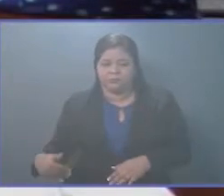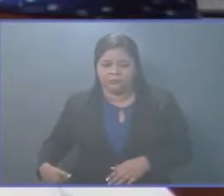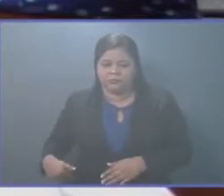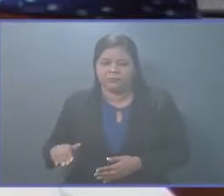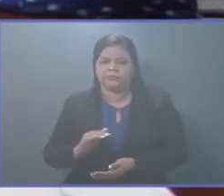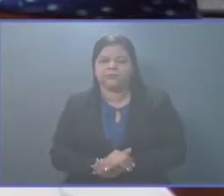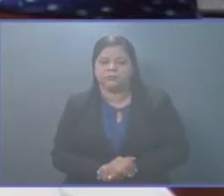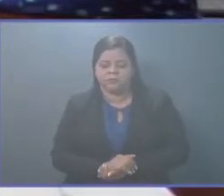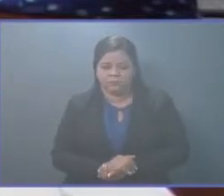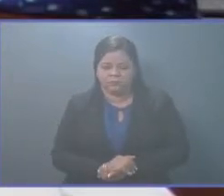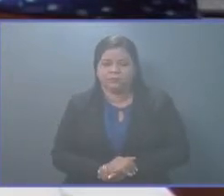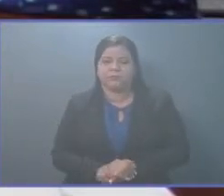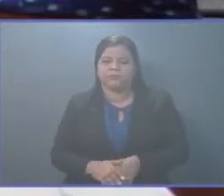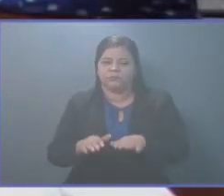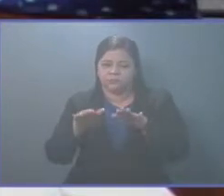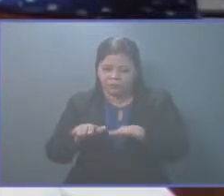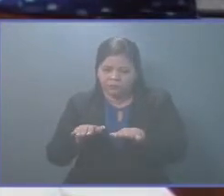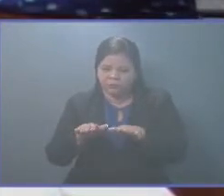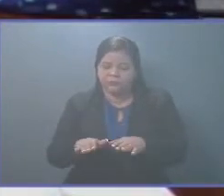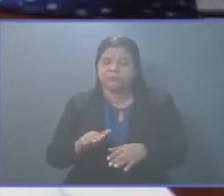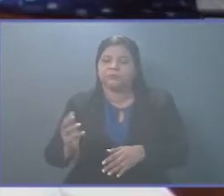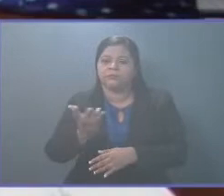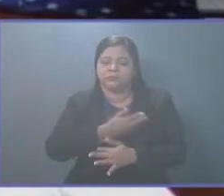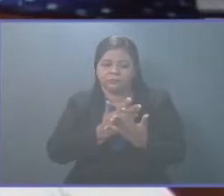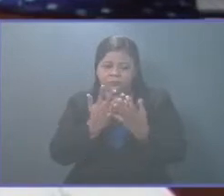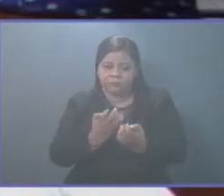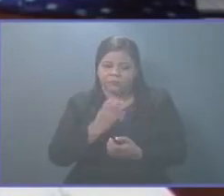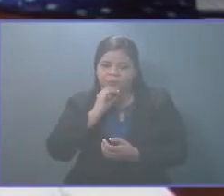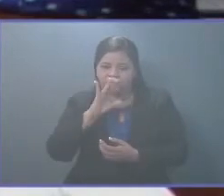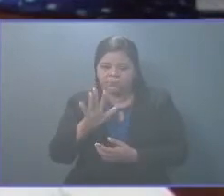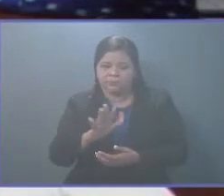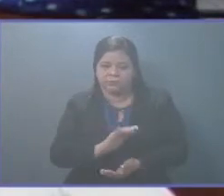Bien, gracias. Voy a hacer algunas puntualizaciones.